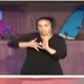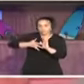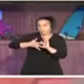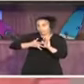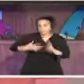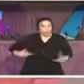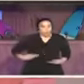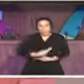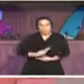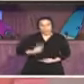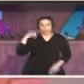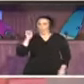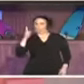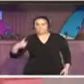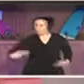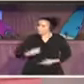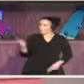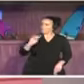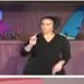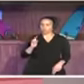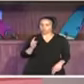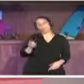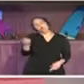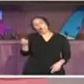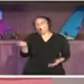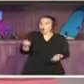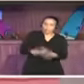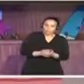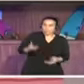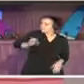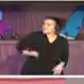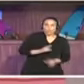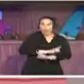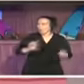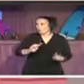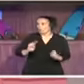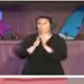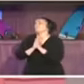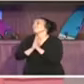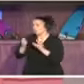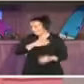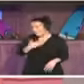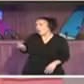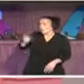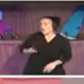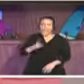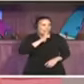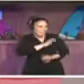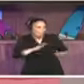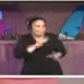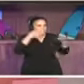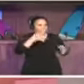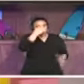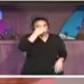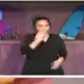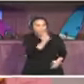Cuando estoy amenazando, haga otro mes que no cobra. Todo, yo quiero cobrar. Cállate, ya que siempre estás pensando en el